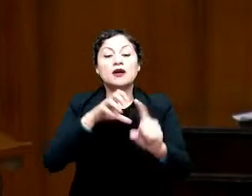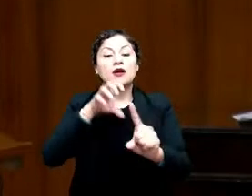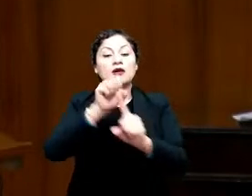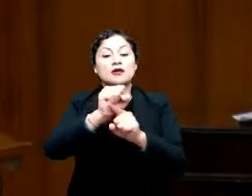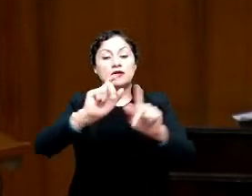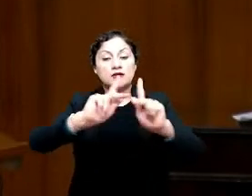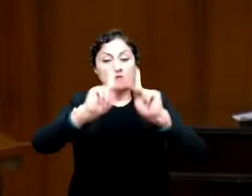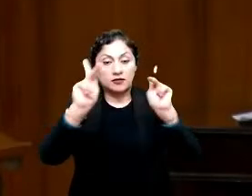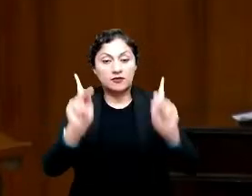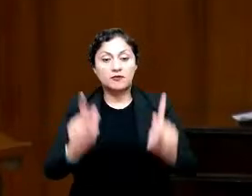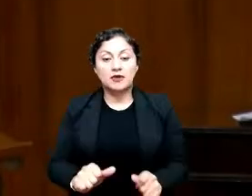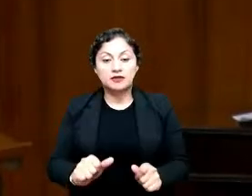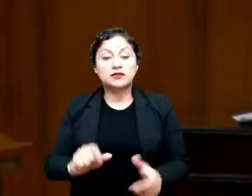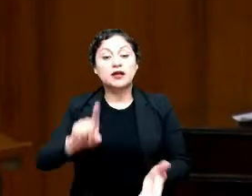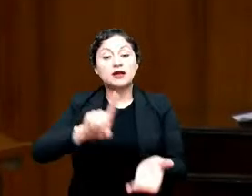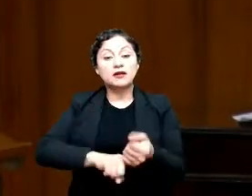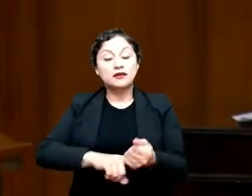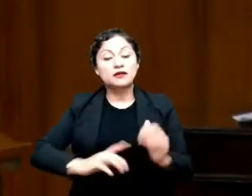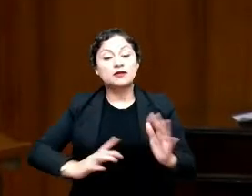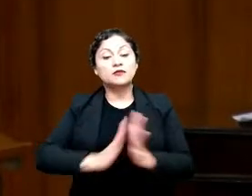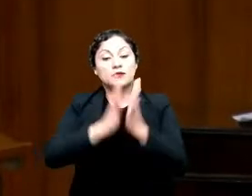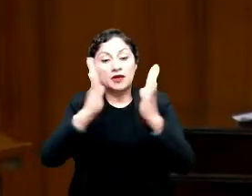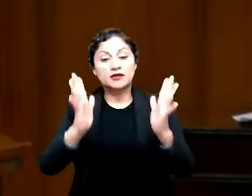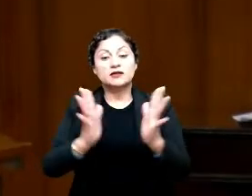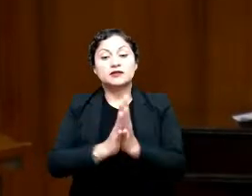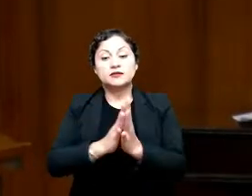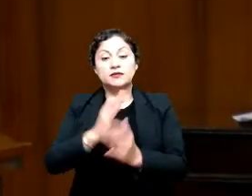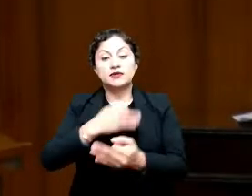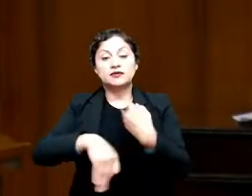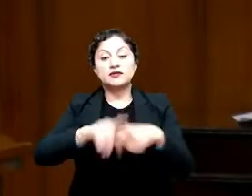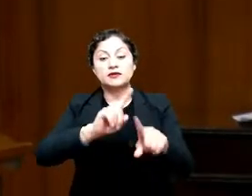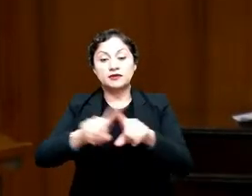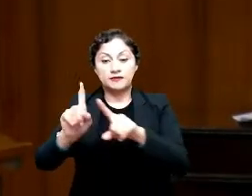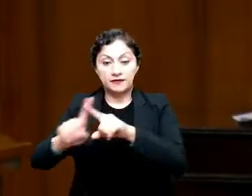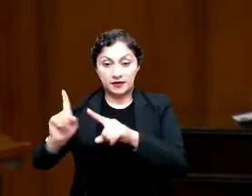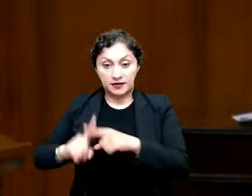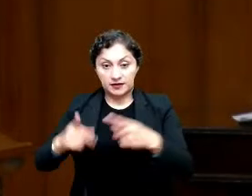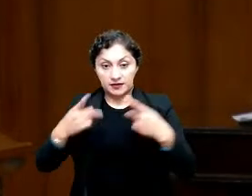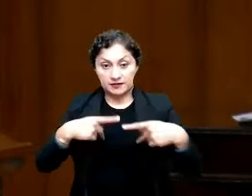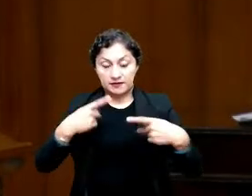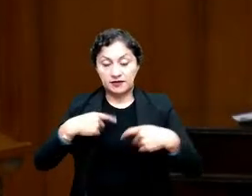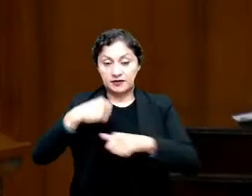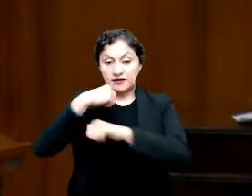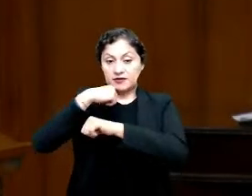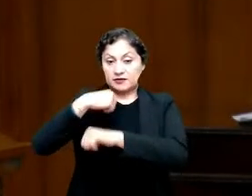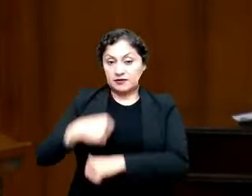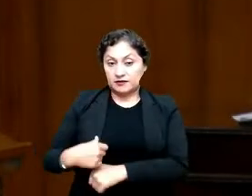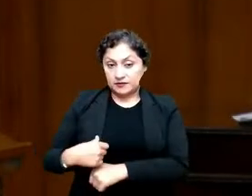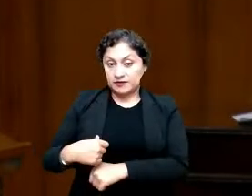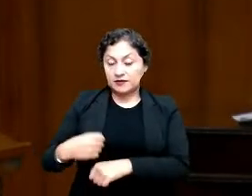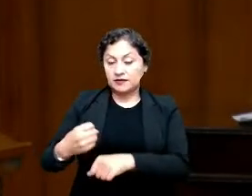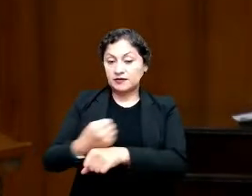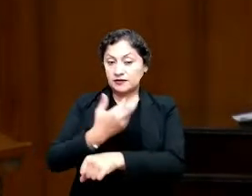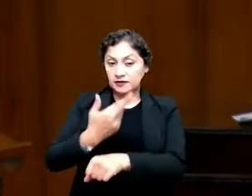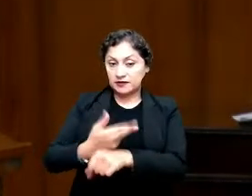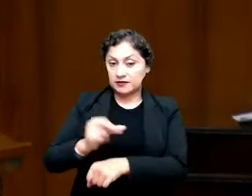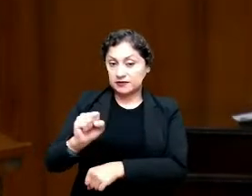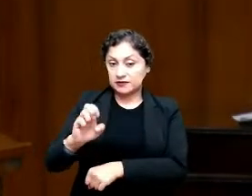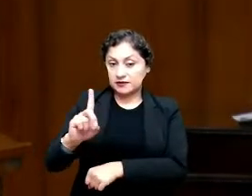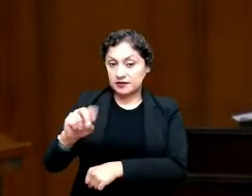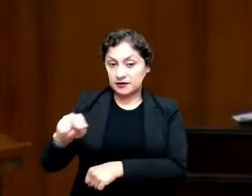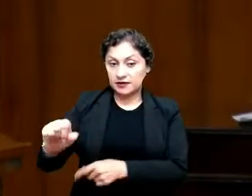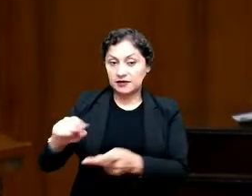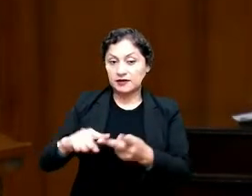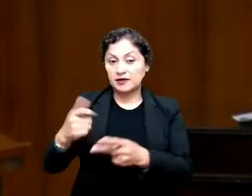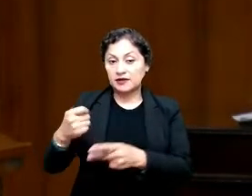la participación permanente de las autoridades federales, la Secretaría de la Defensa Nacional, la Guardia